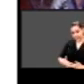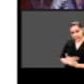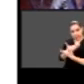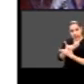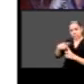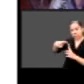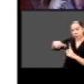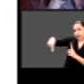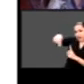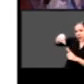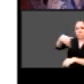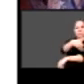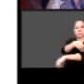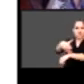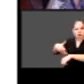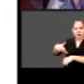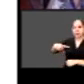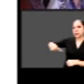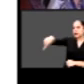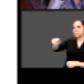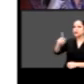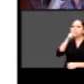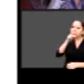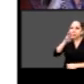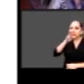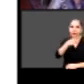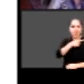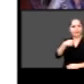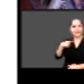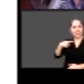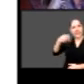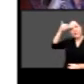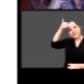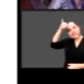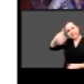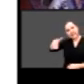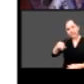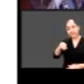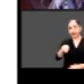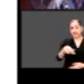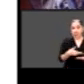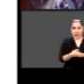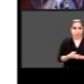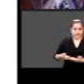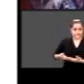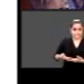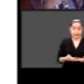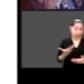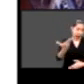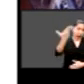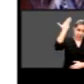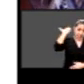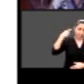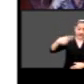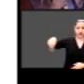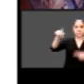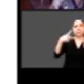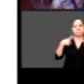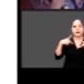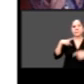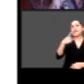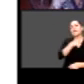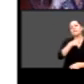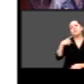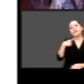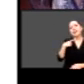que en esa cabecita, en ese bebé que durante mucho tiempo se pensó que había que esperar a que hablara